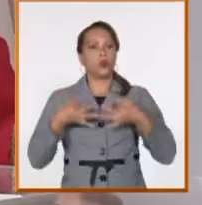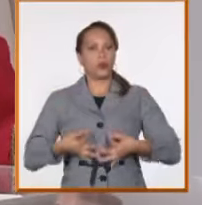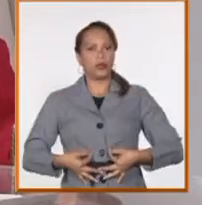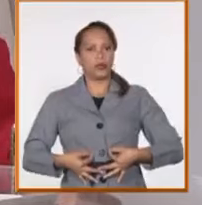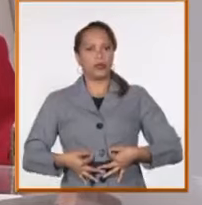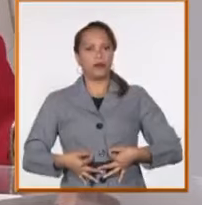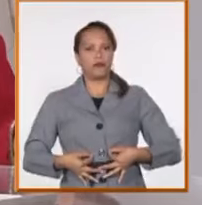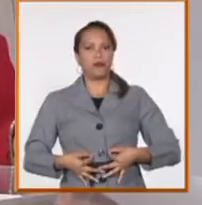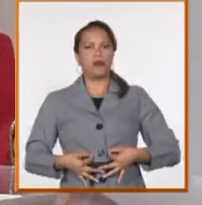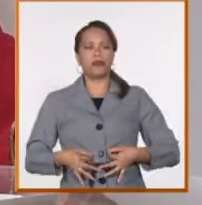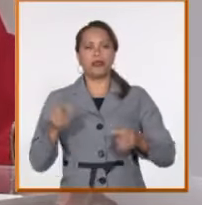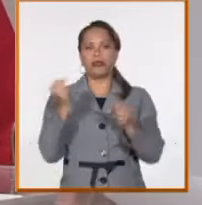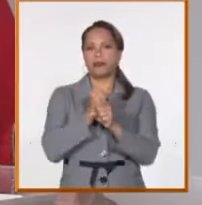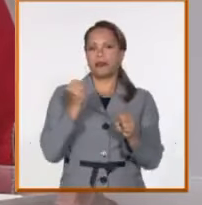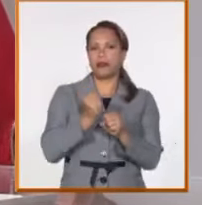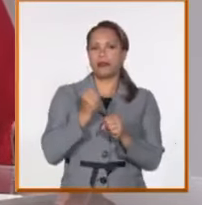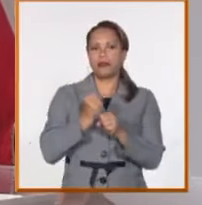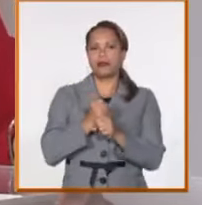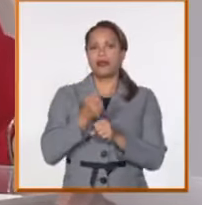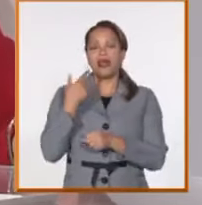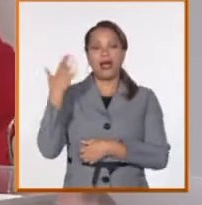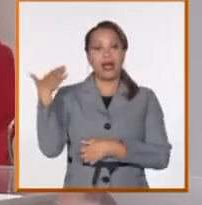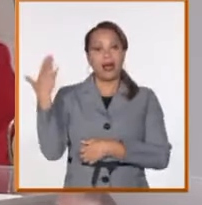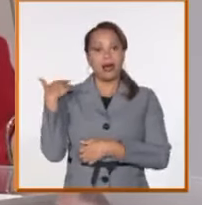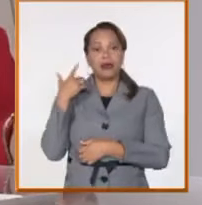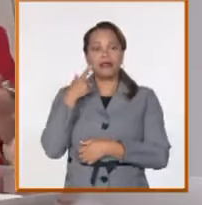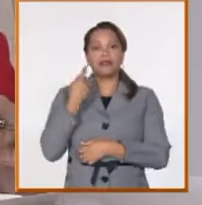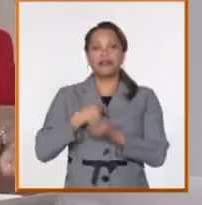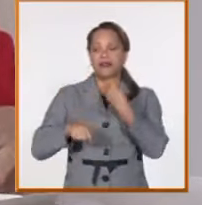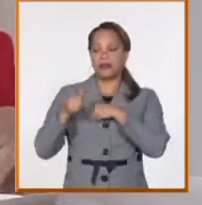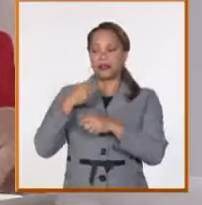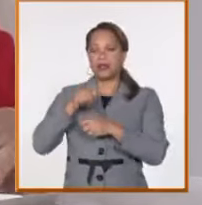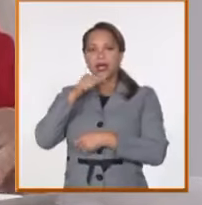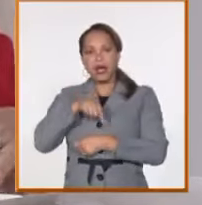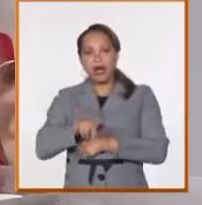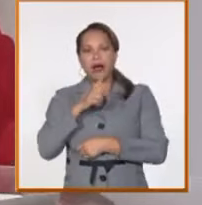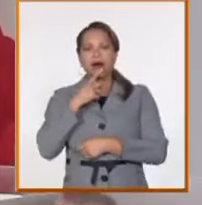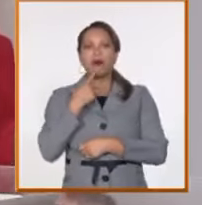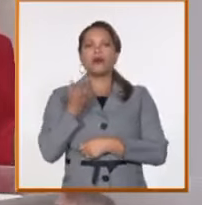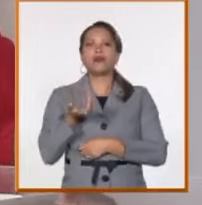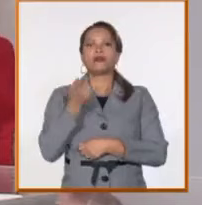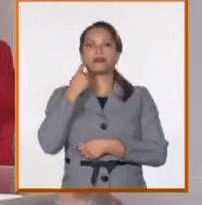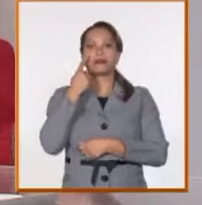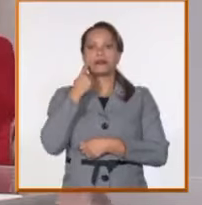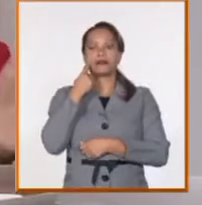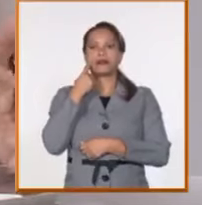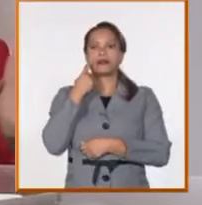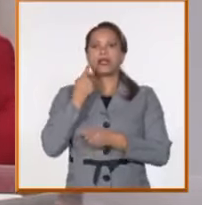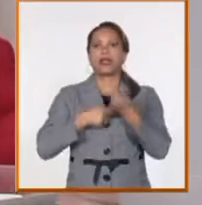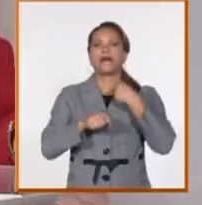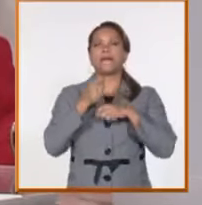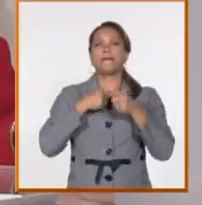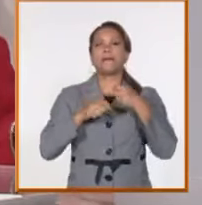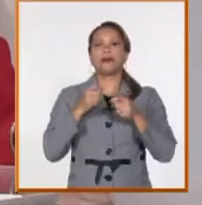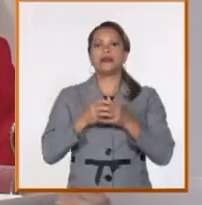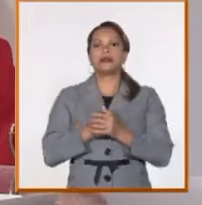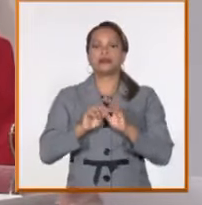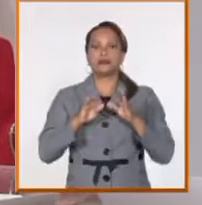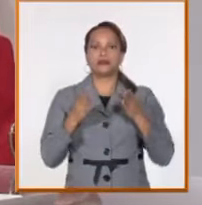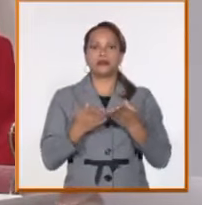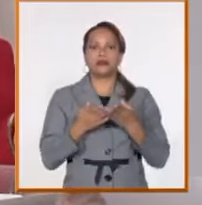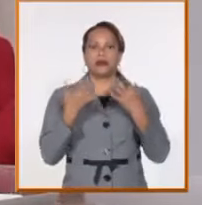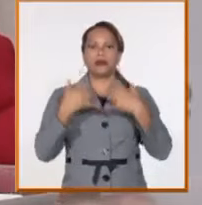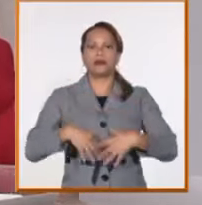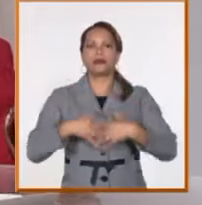eh corporativos los uniformes que antes se importaban y que son fruto de una inversión que se ejecutó un contrato de administración